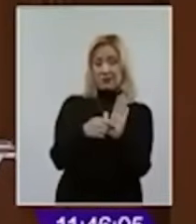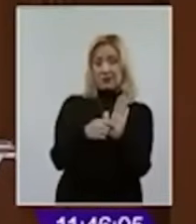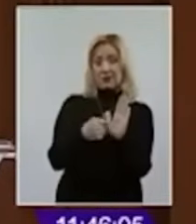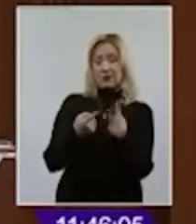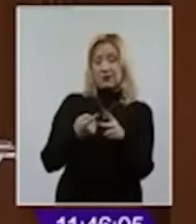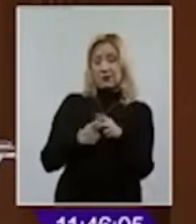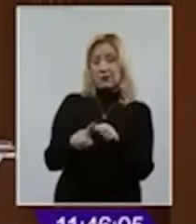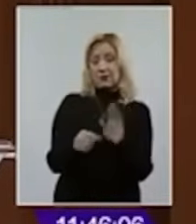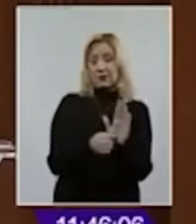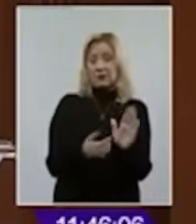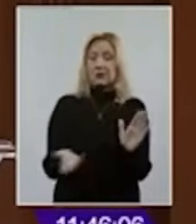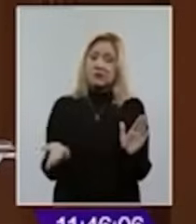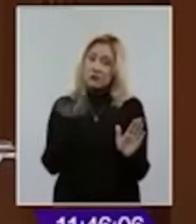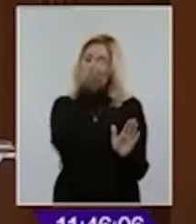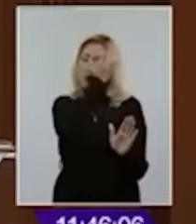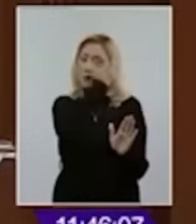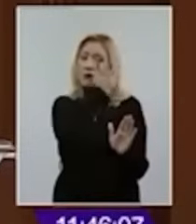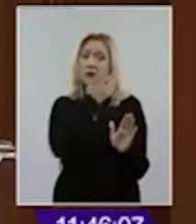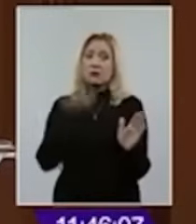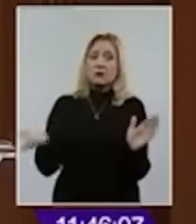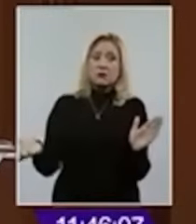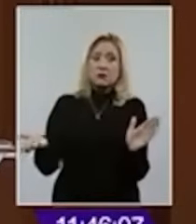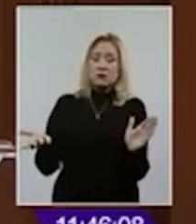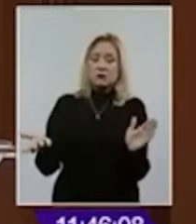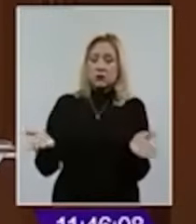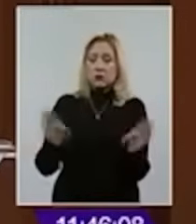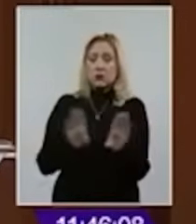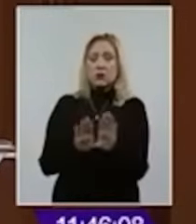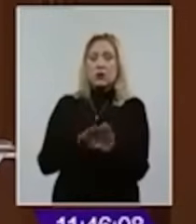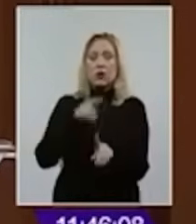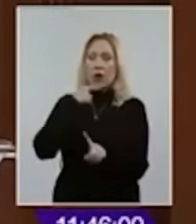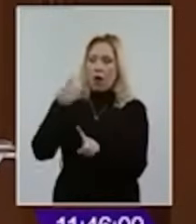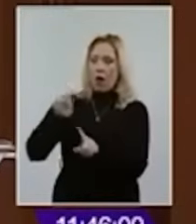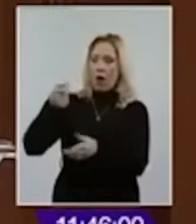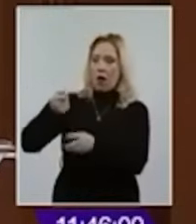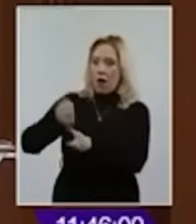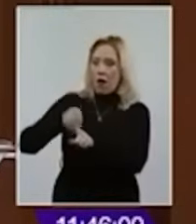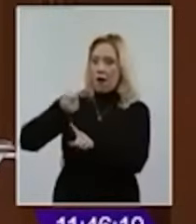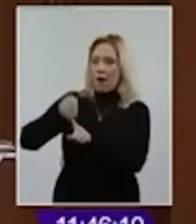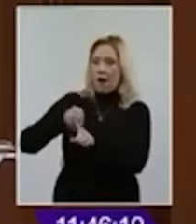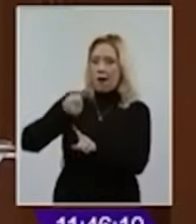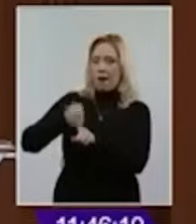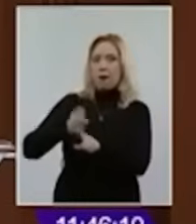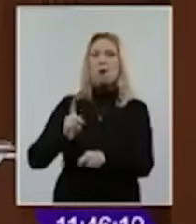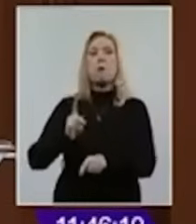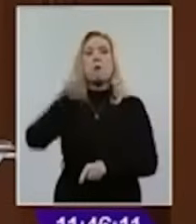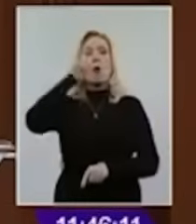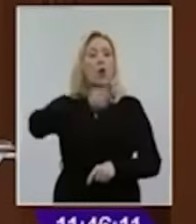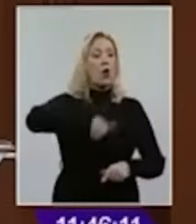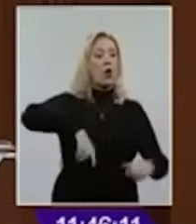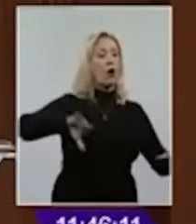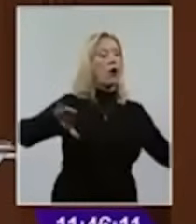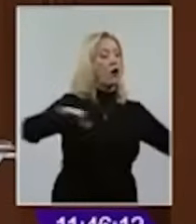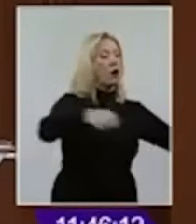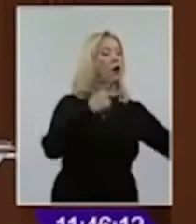tema no responde a una política o a ideales de una cierta visión partidista.